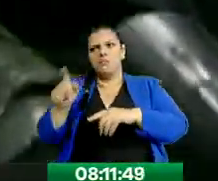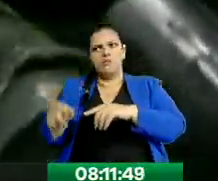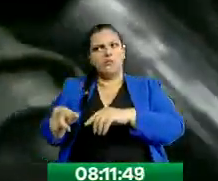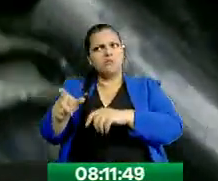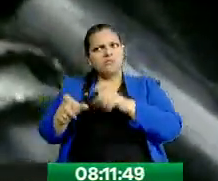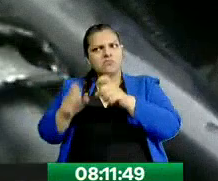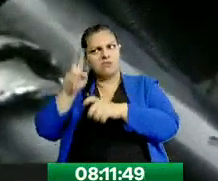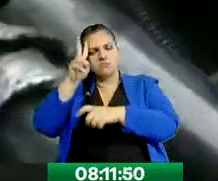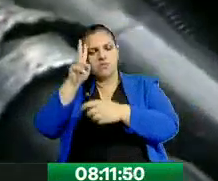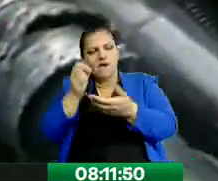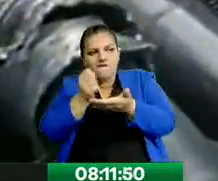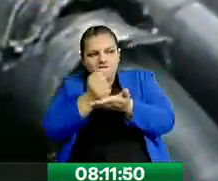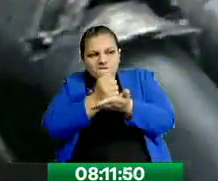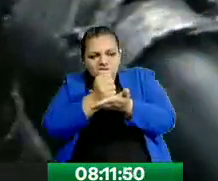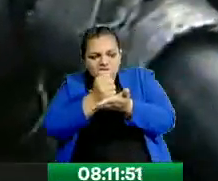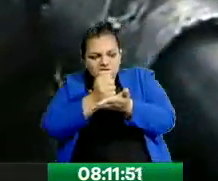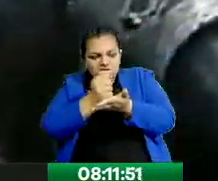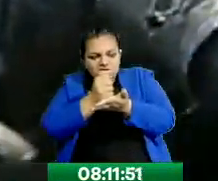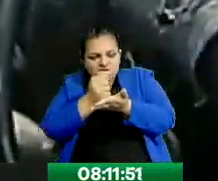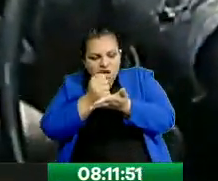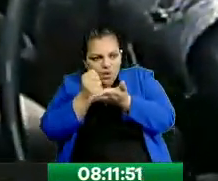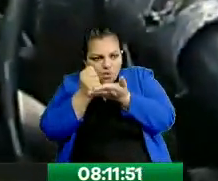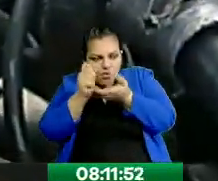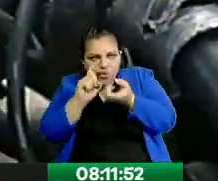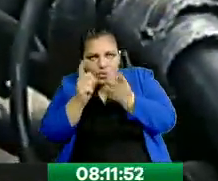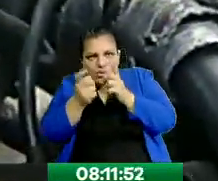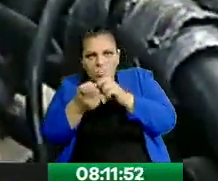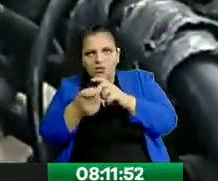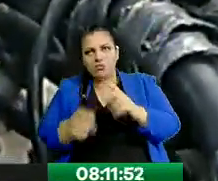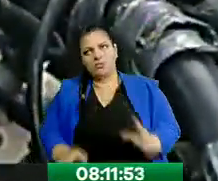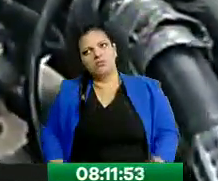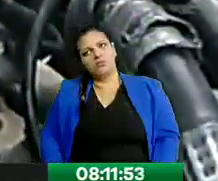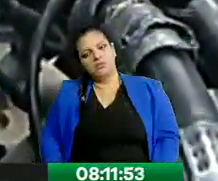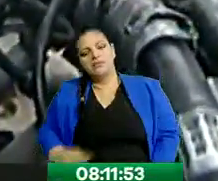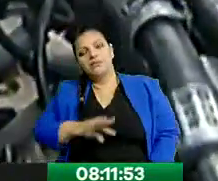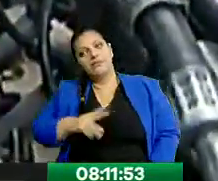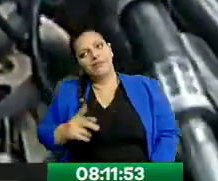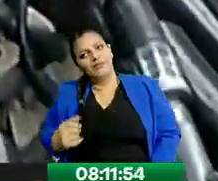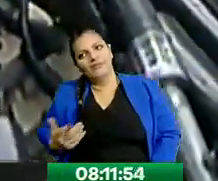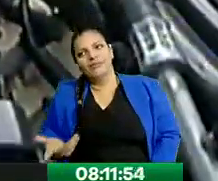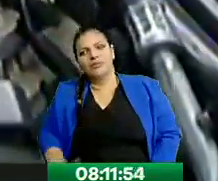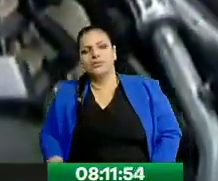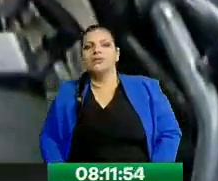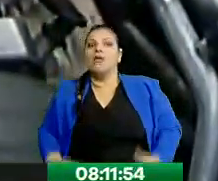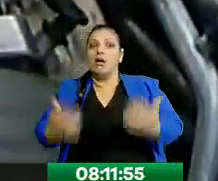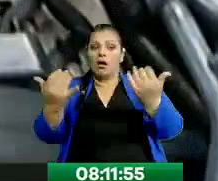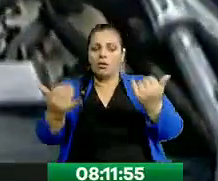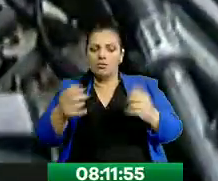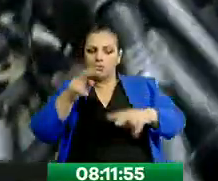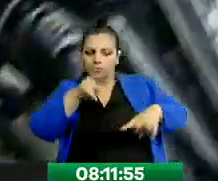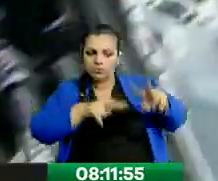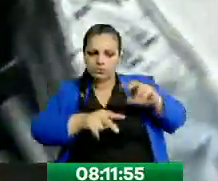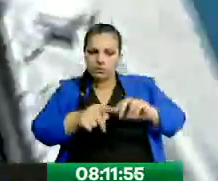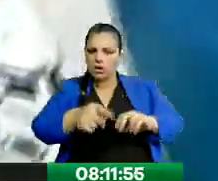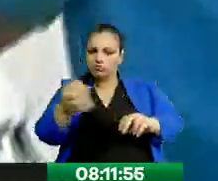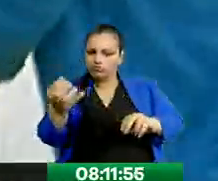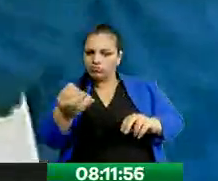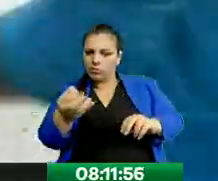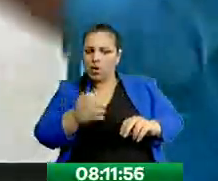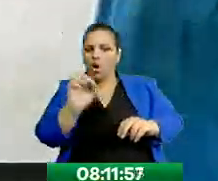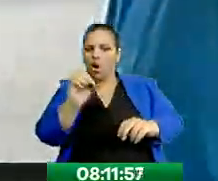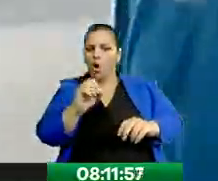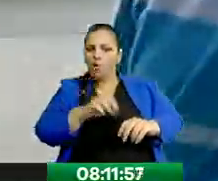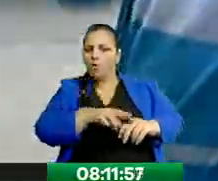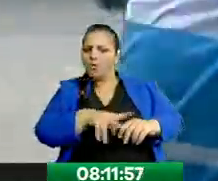coincida obviamente con la documentación que nos presentan los propietarios para poder detectar si el vehículo pues es legal o